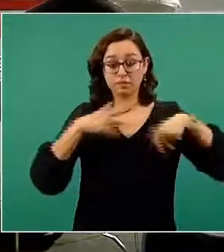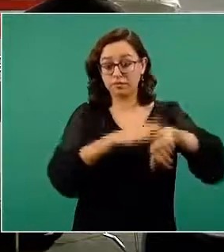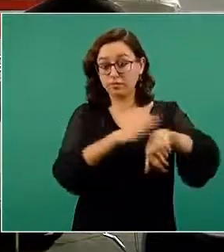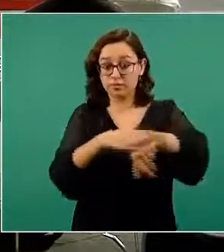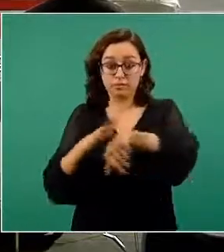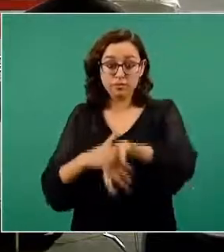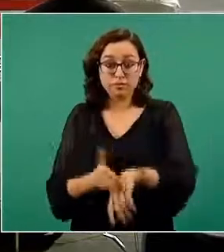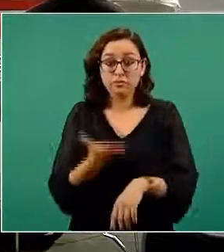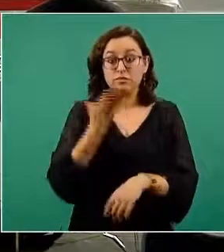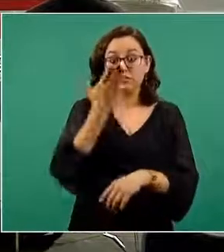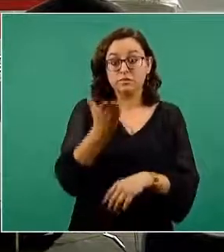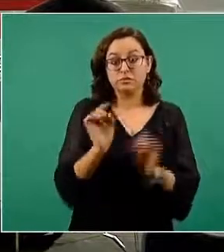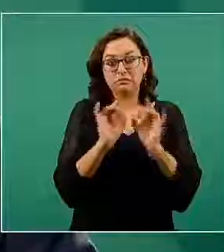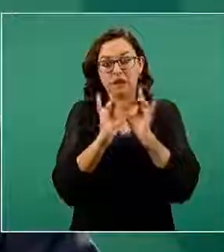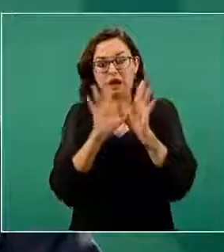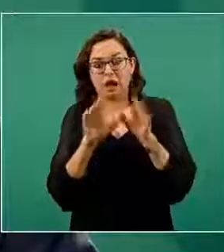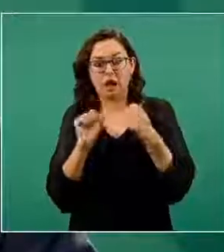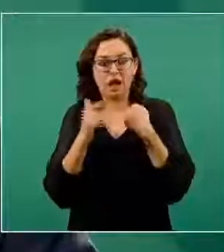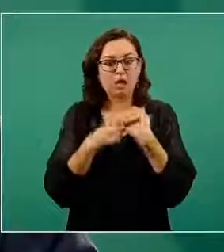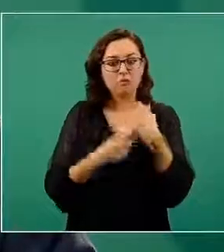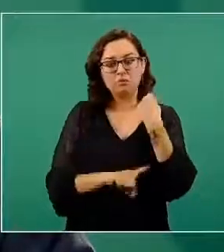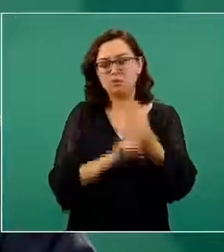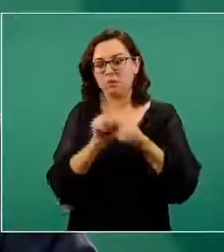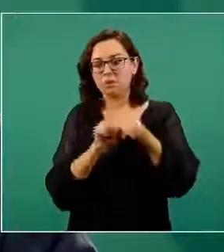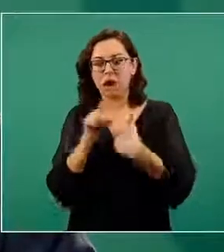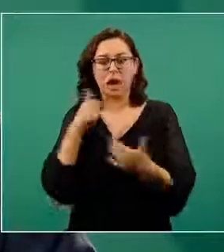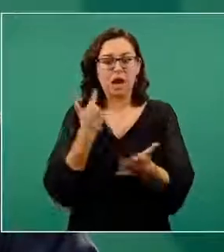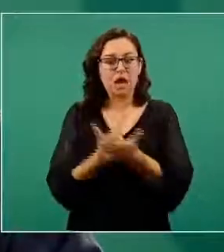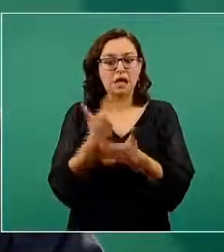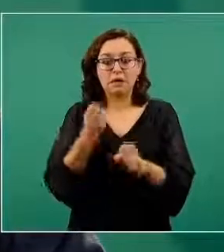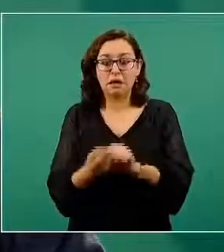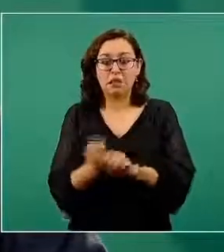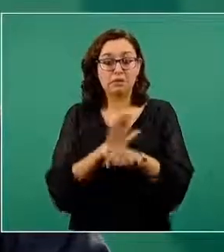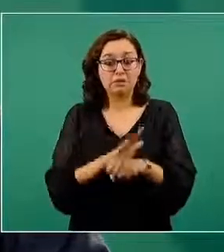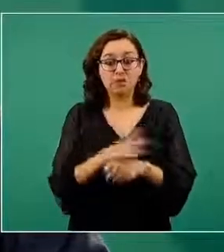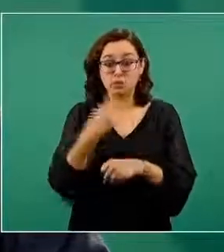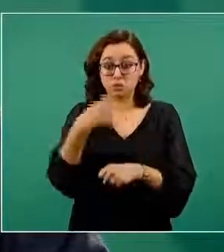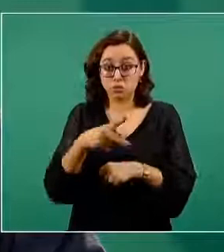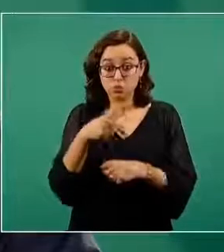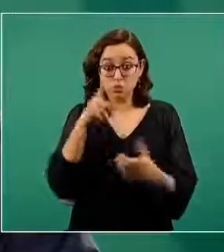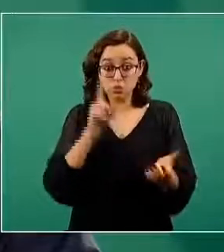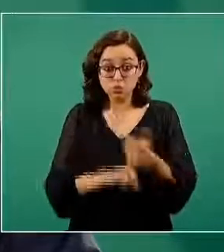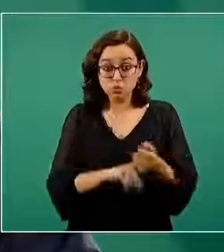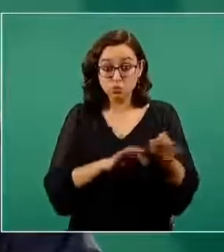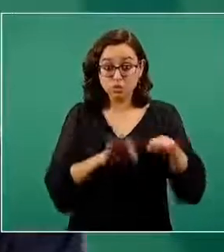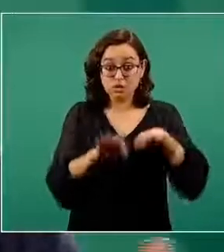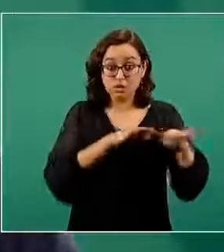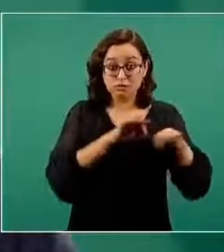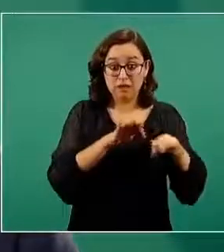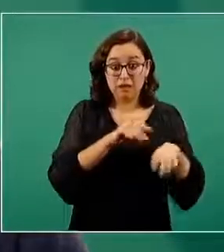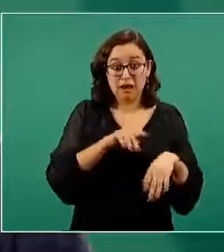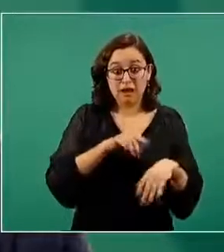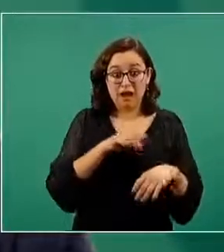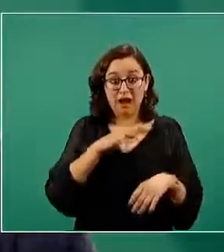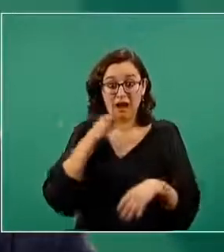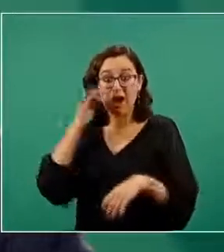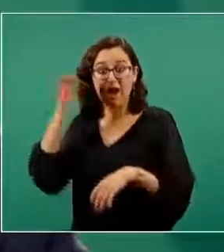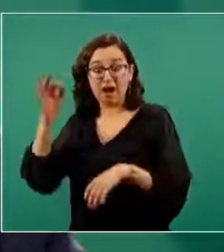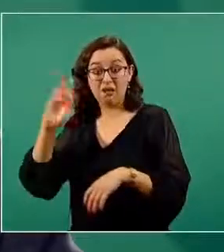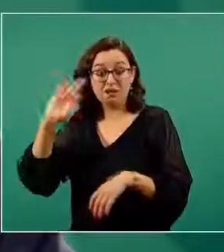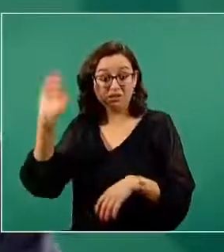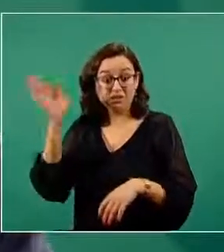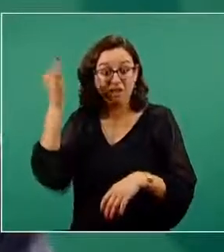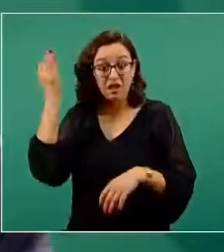si usted está experimentando una situación de riesgo COVID en su trabajo, no intente canalizarlo solamente